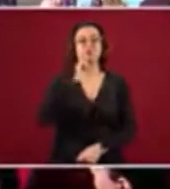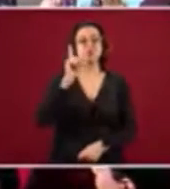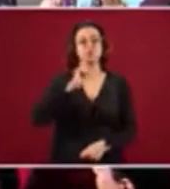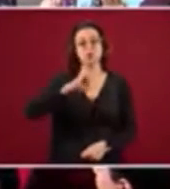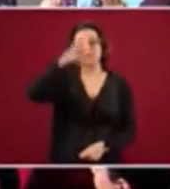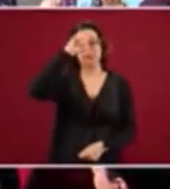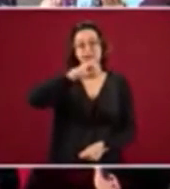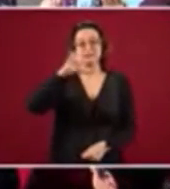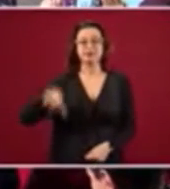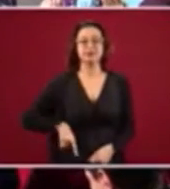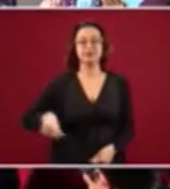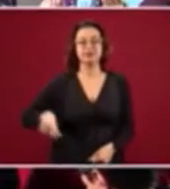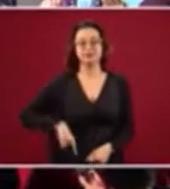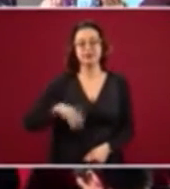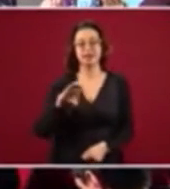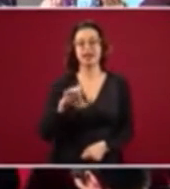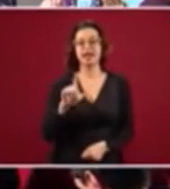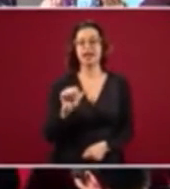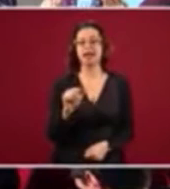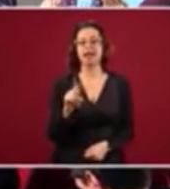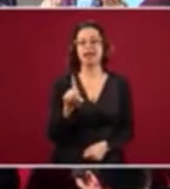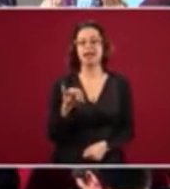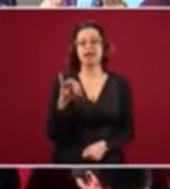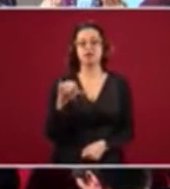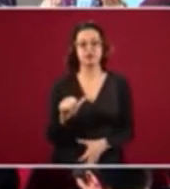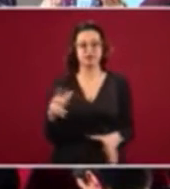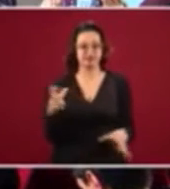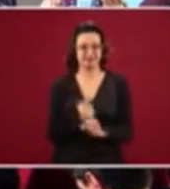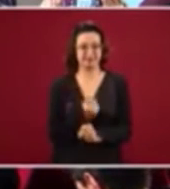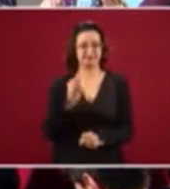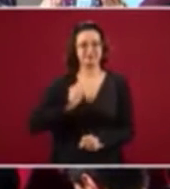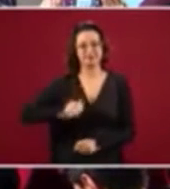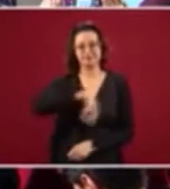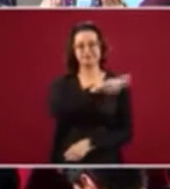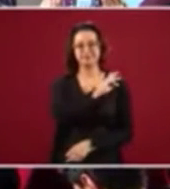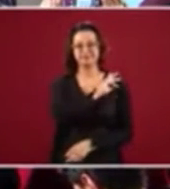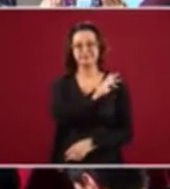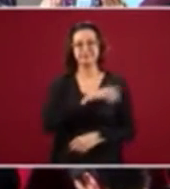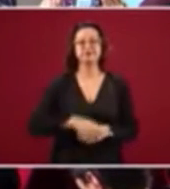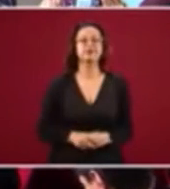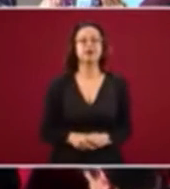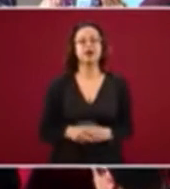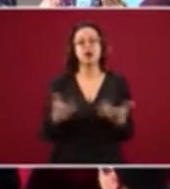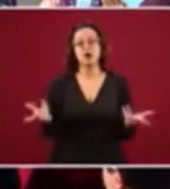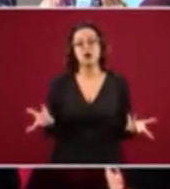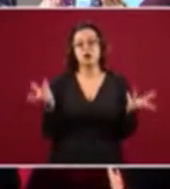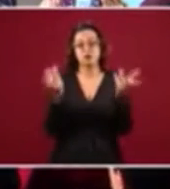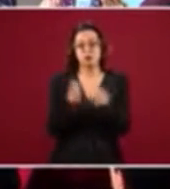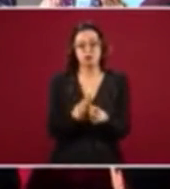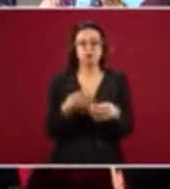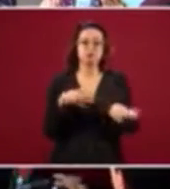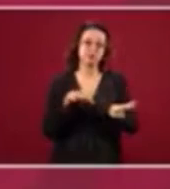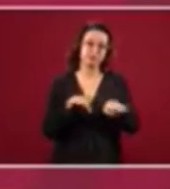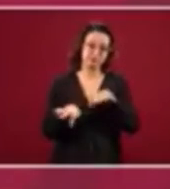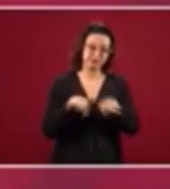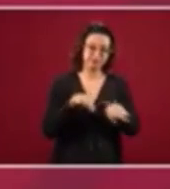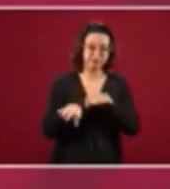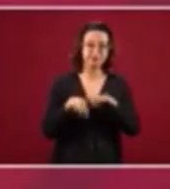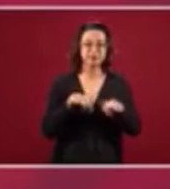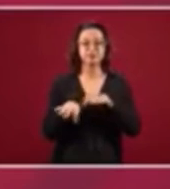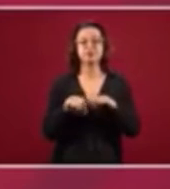gobierno, Claudia Sheinbaum, con el equipo que ha estado trabajando para que